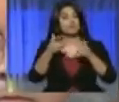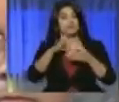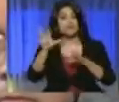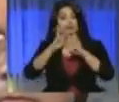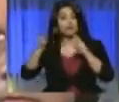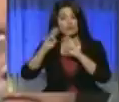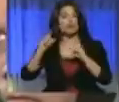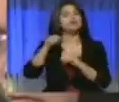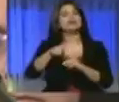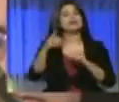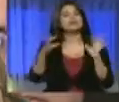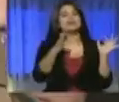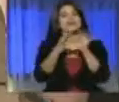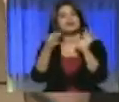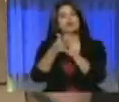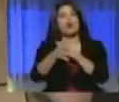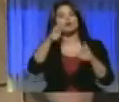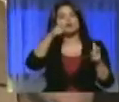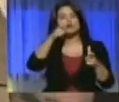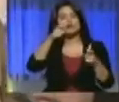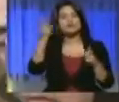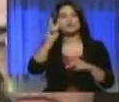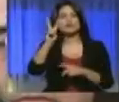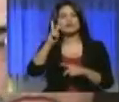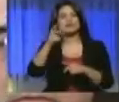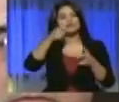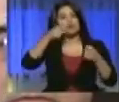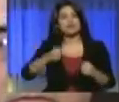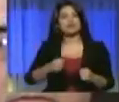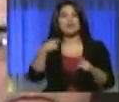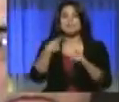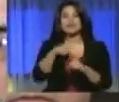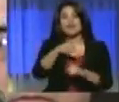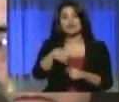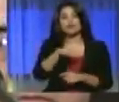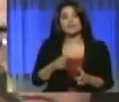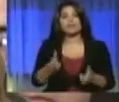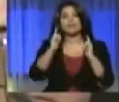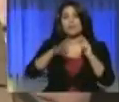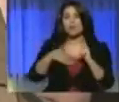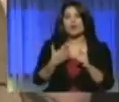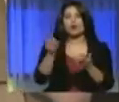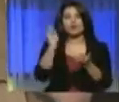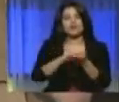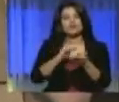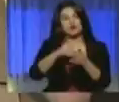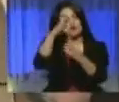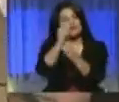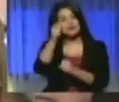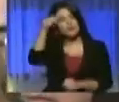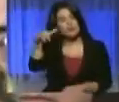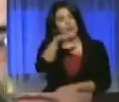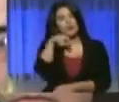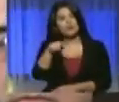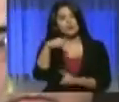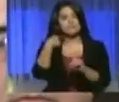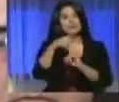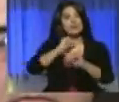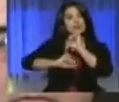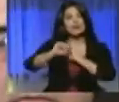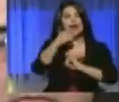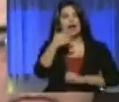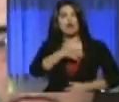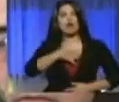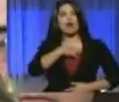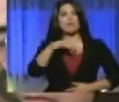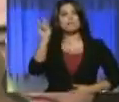al Observatorio Venezolano de Seguridad y que nos permita pues volver la confianza al pueblo y evitar la angustia en la familia